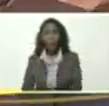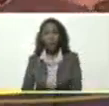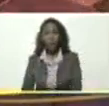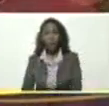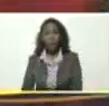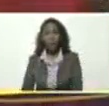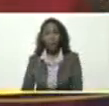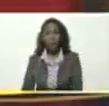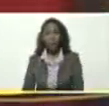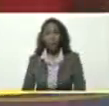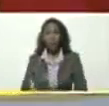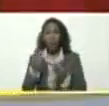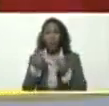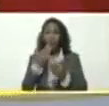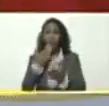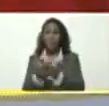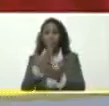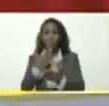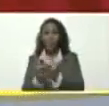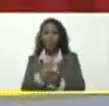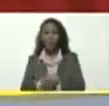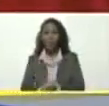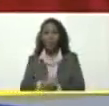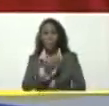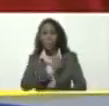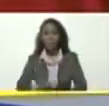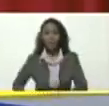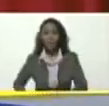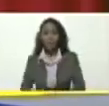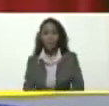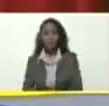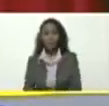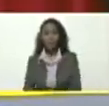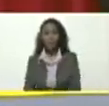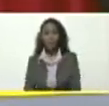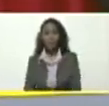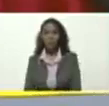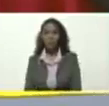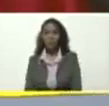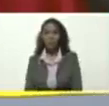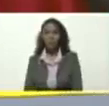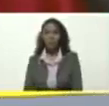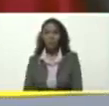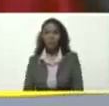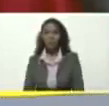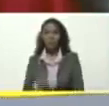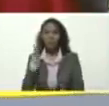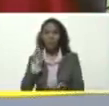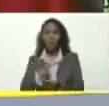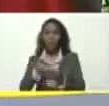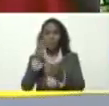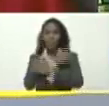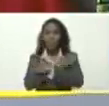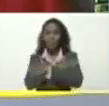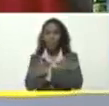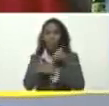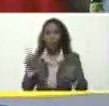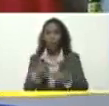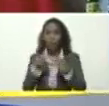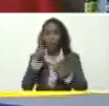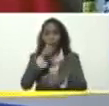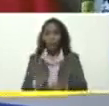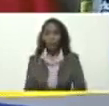Muchísimas gracias. Muchísimas gracias, presidente. Están llegando ya felicitaciones por el